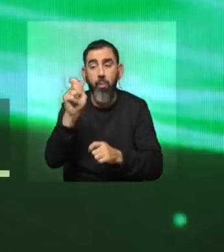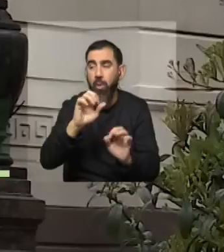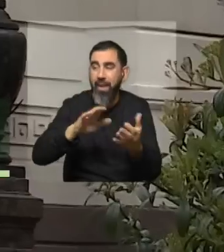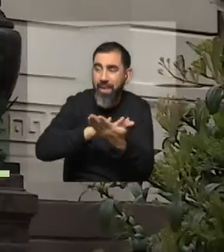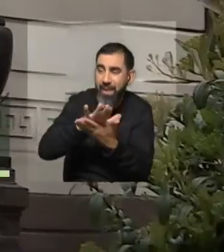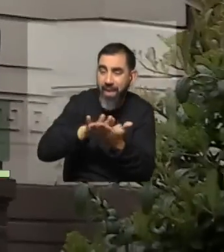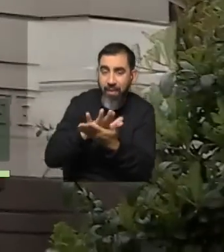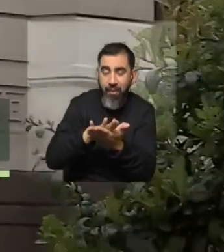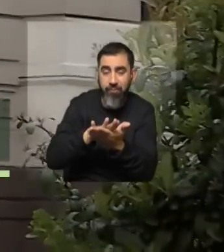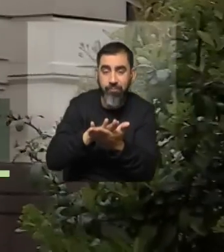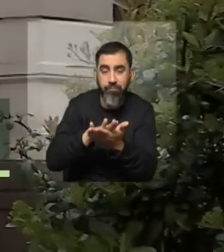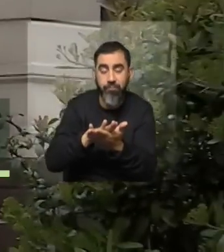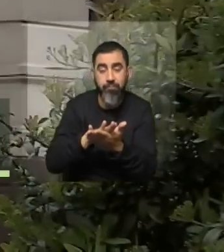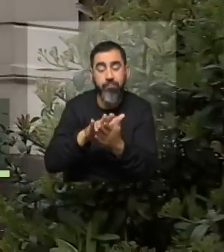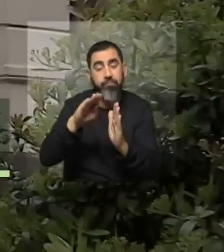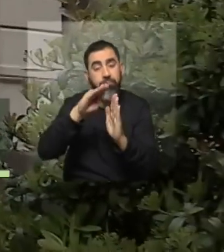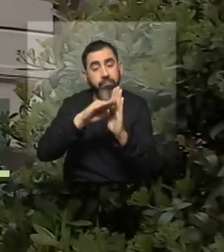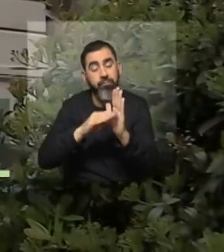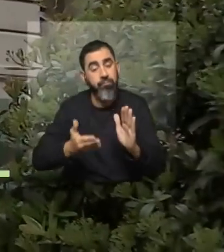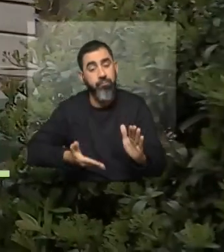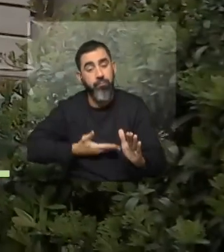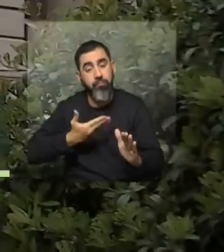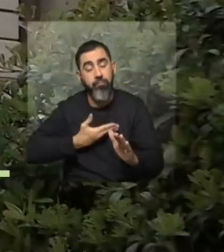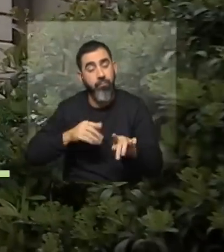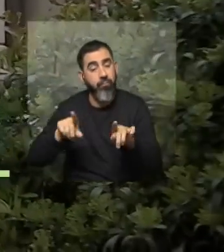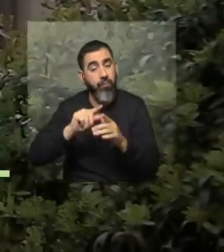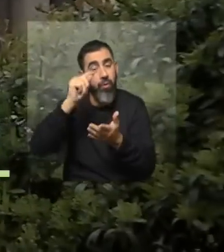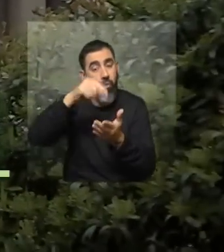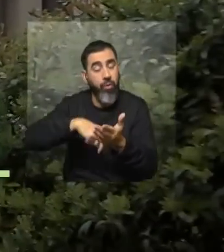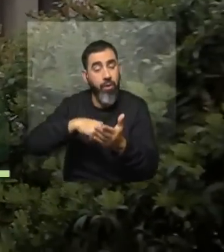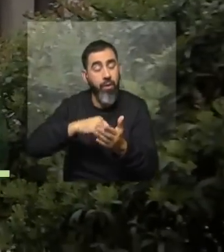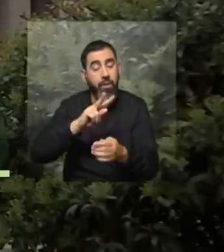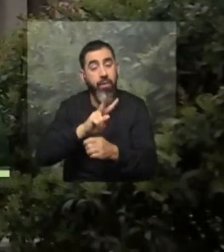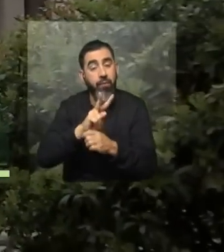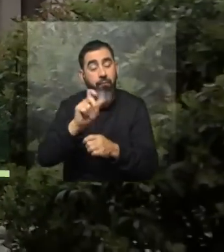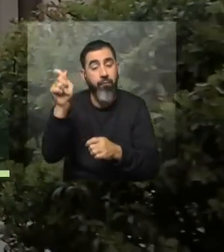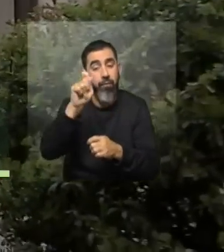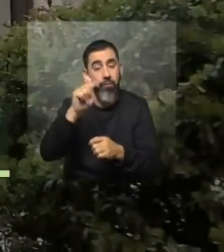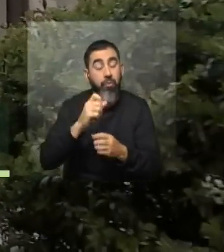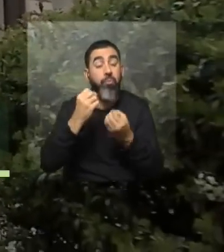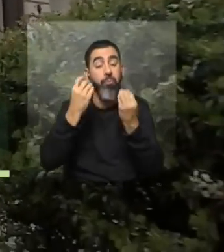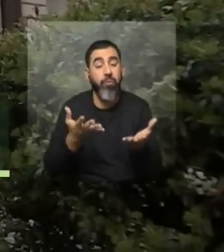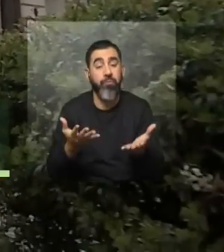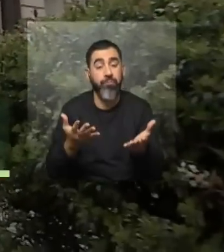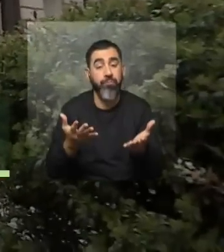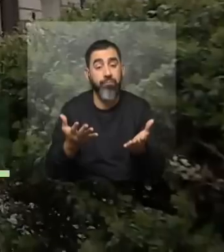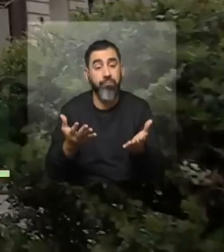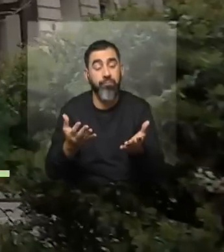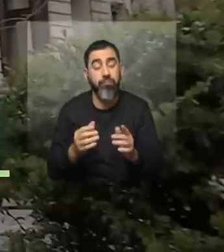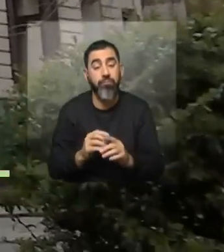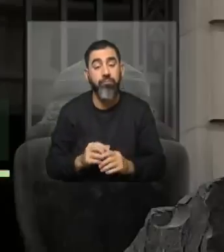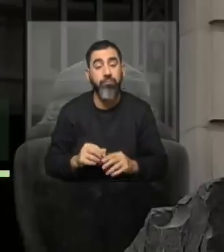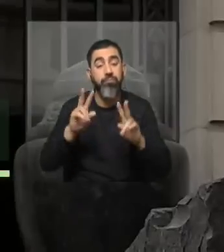tampoco. Nuestra plataforma reivindicativa sigue siendo la contratación de más defensores públicos porque tiene que